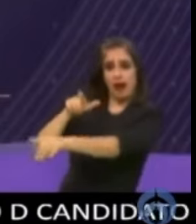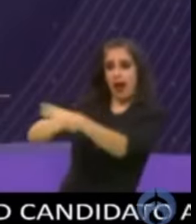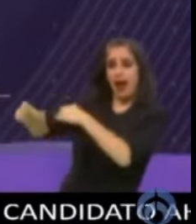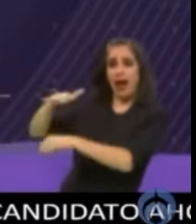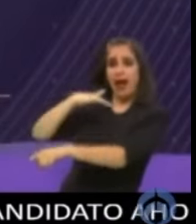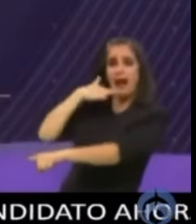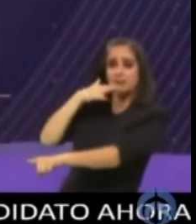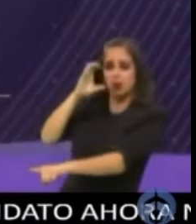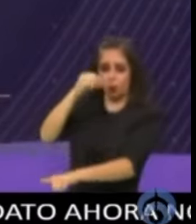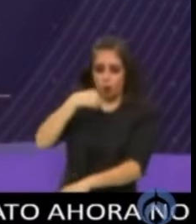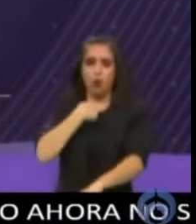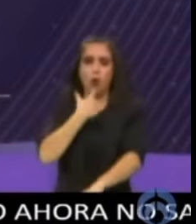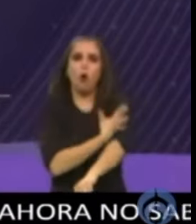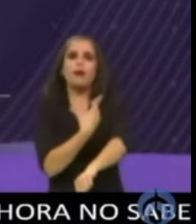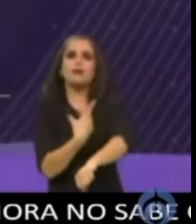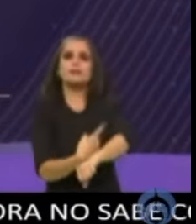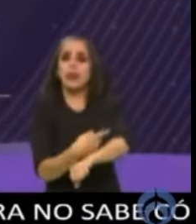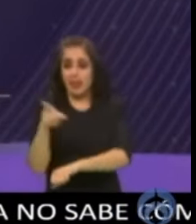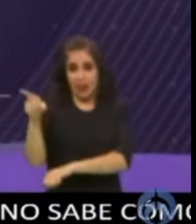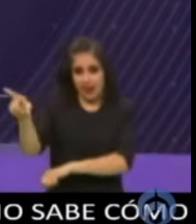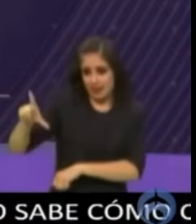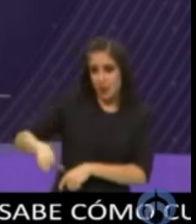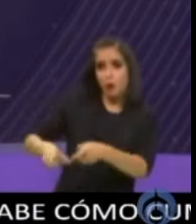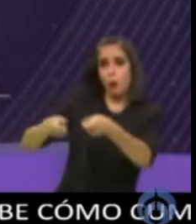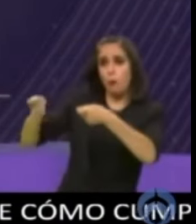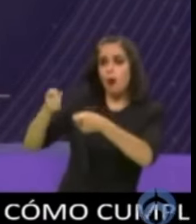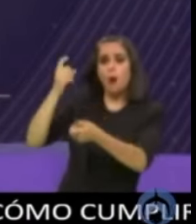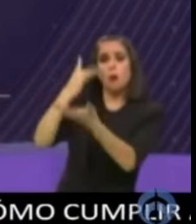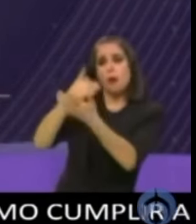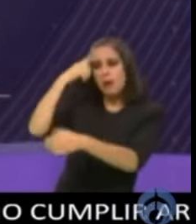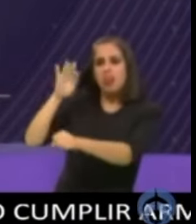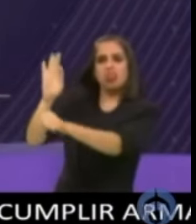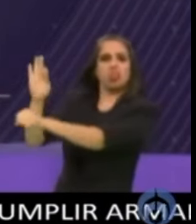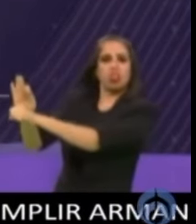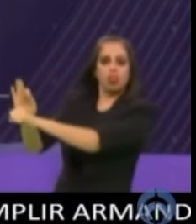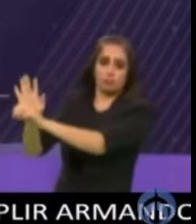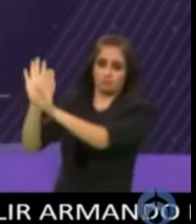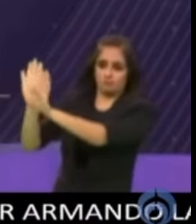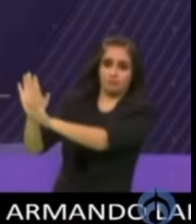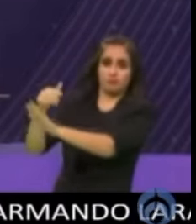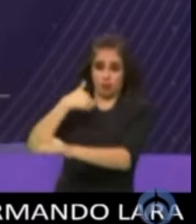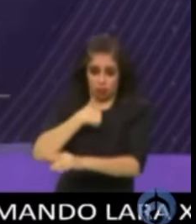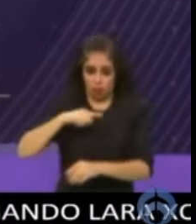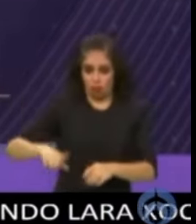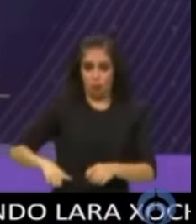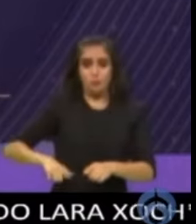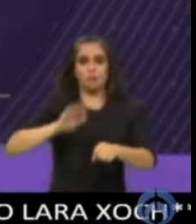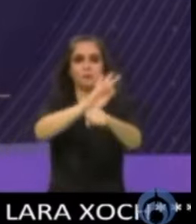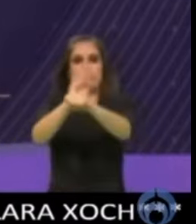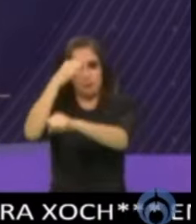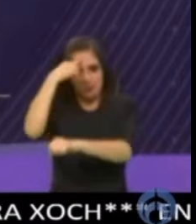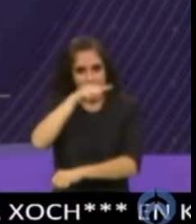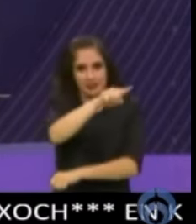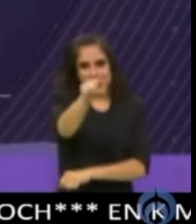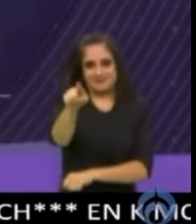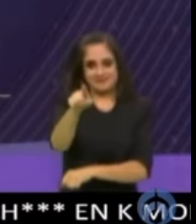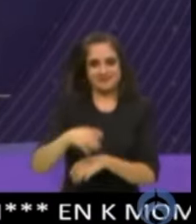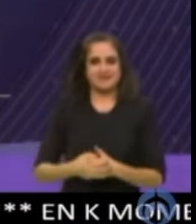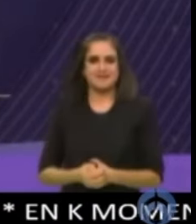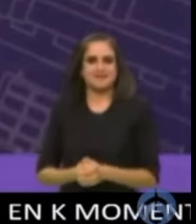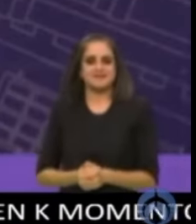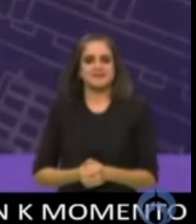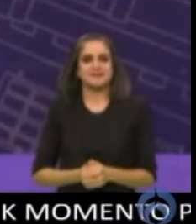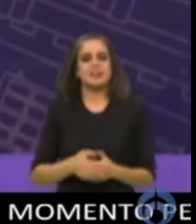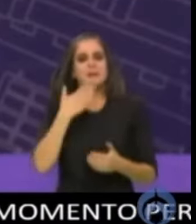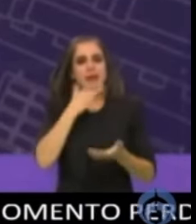las promesas que hace Clara Brugada pues caen por su peso en el sentido de decir, oye, ¿y por qué en estos 27 años no